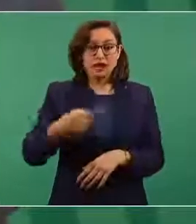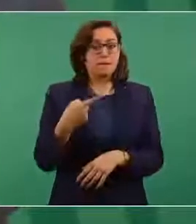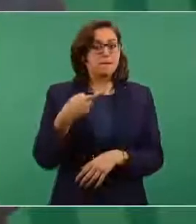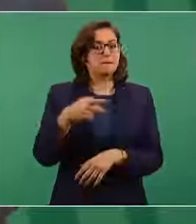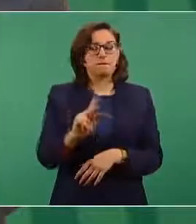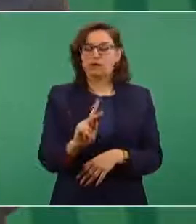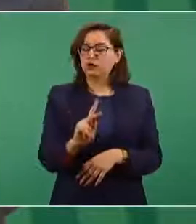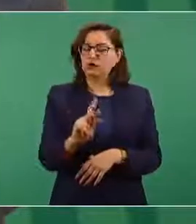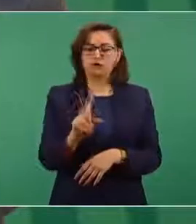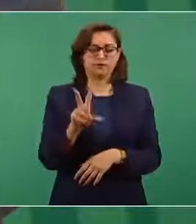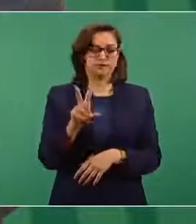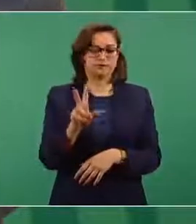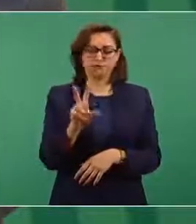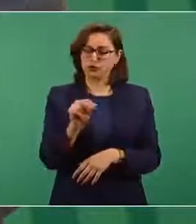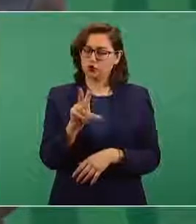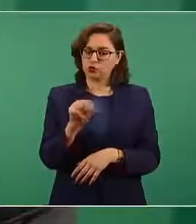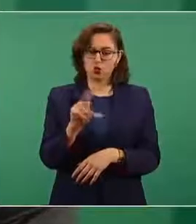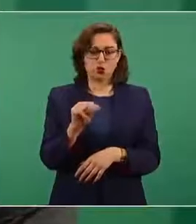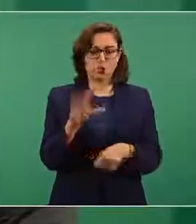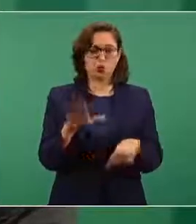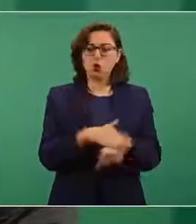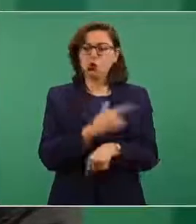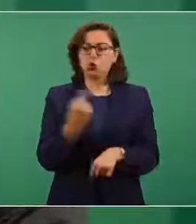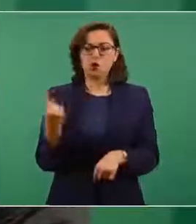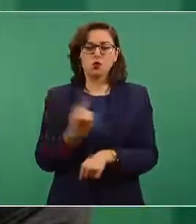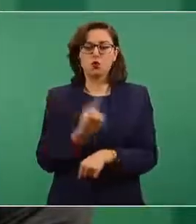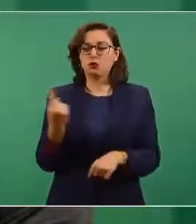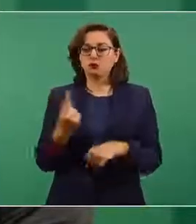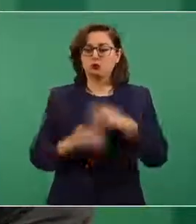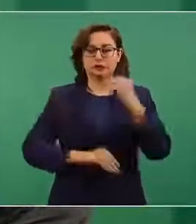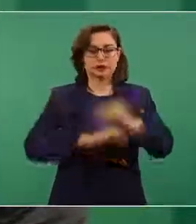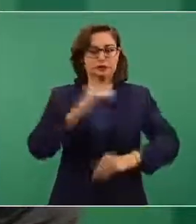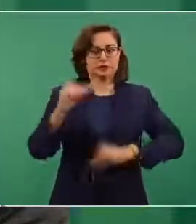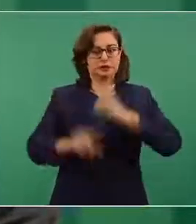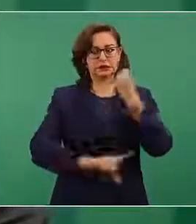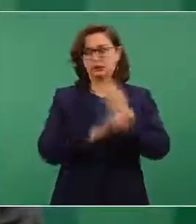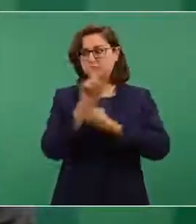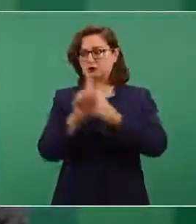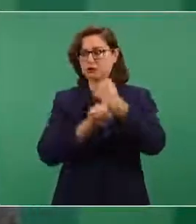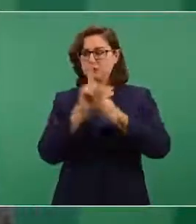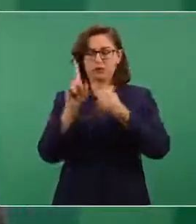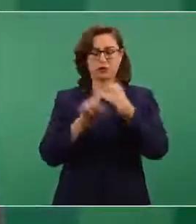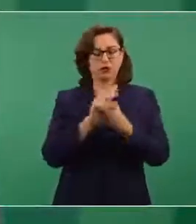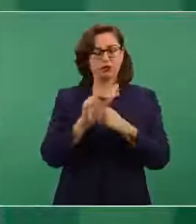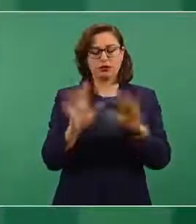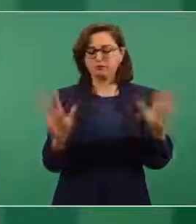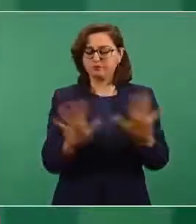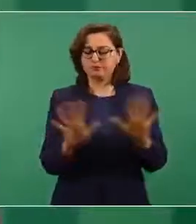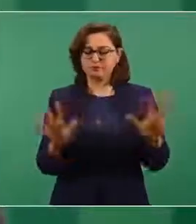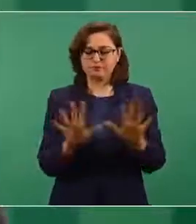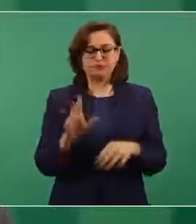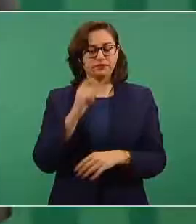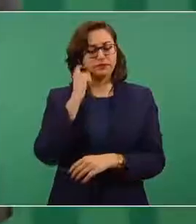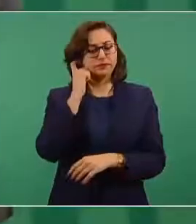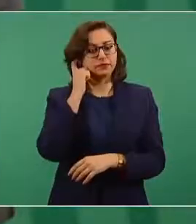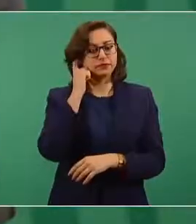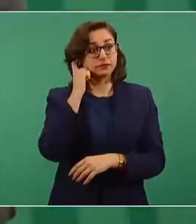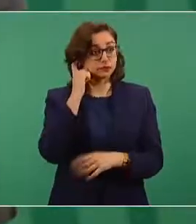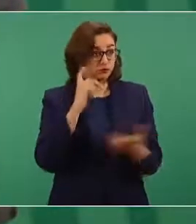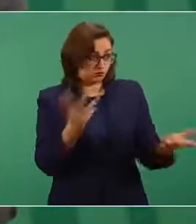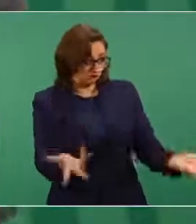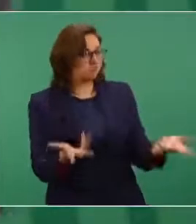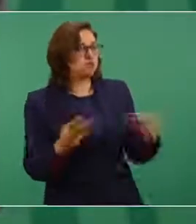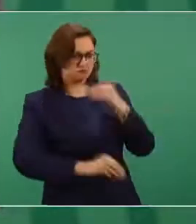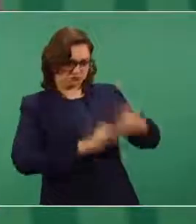se iba a generar una polémica que no conviene. Pues de eso se trata, ¿que no?